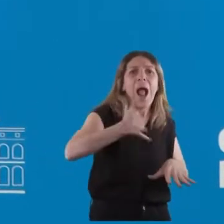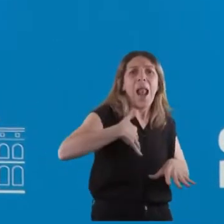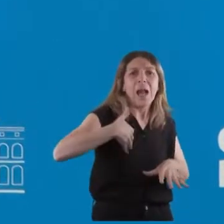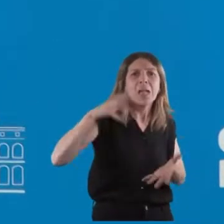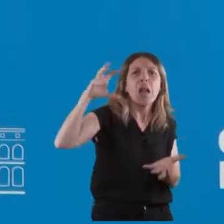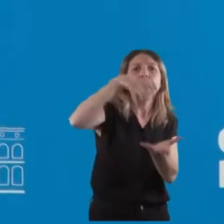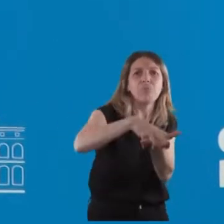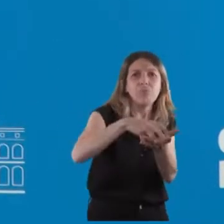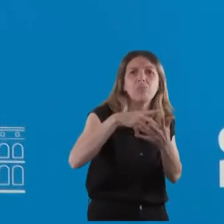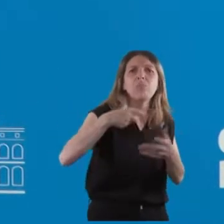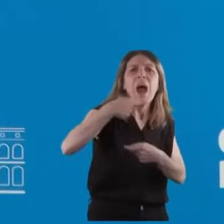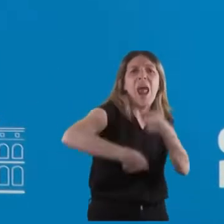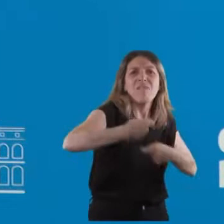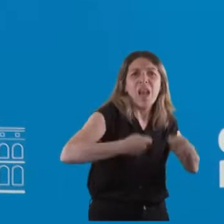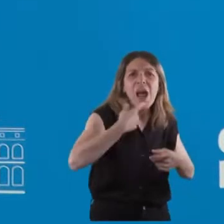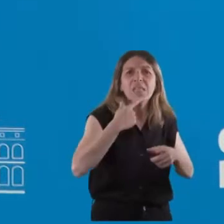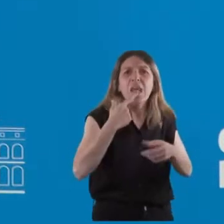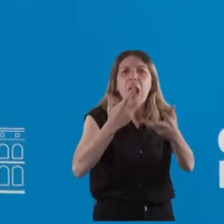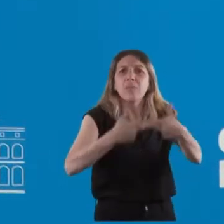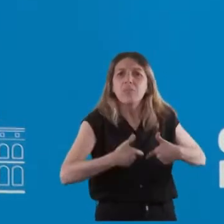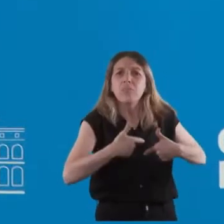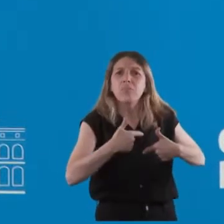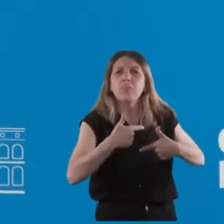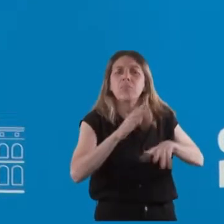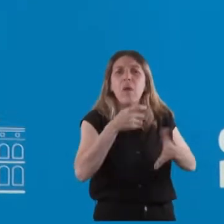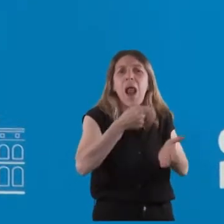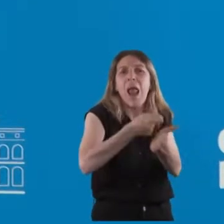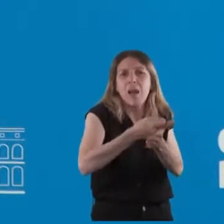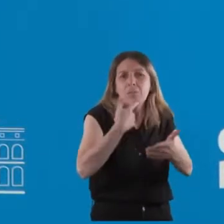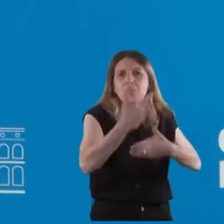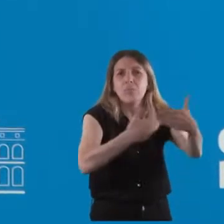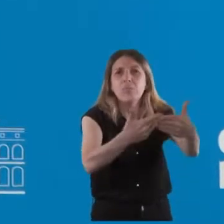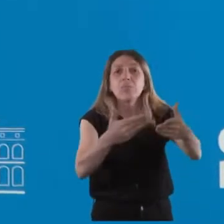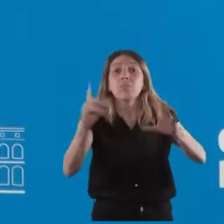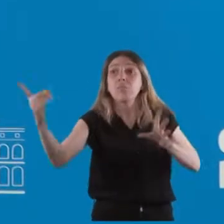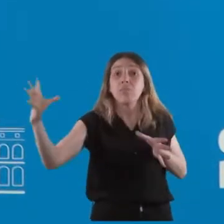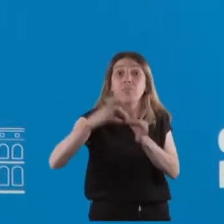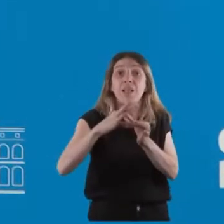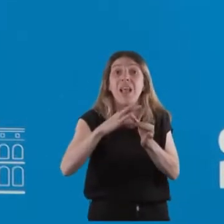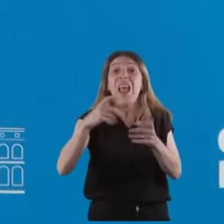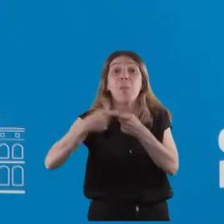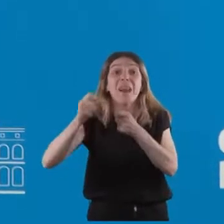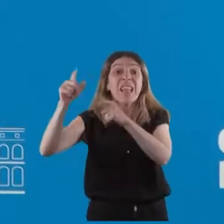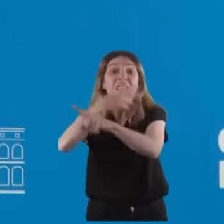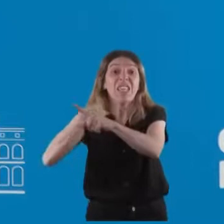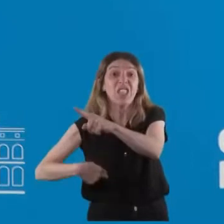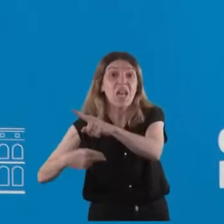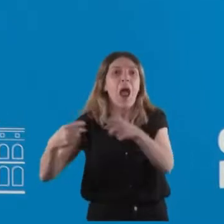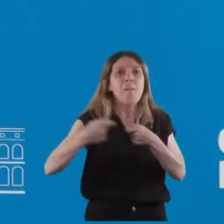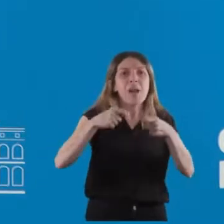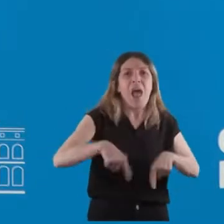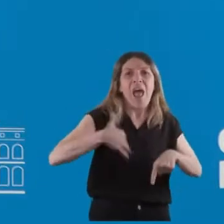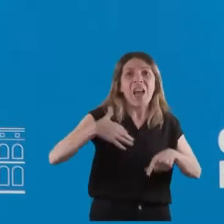a financiar proyectos de inversión a la argentina en conjunto con empresas argentinas en diferentes áreas en diferentes áreas de